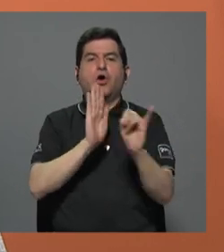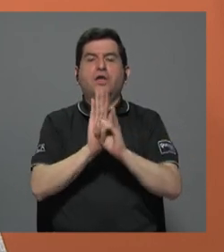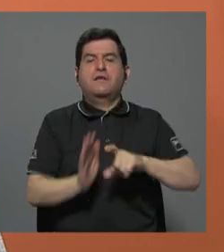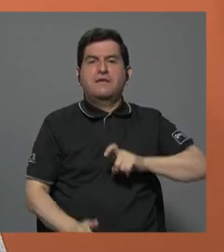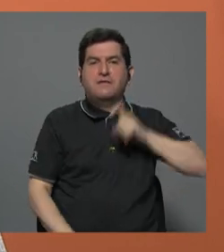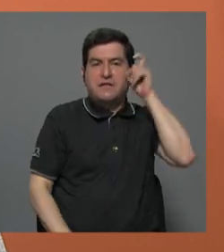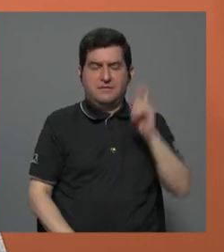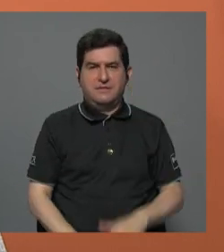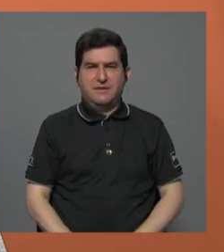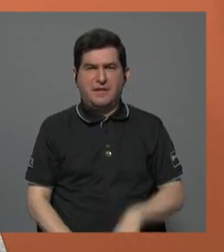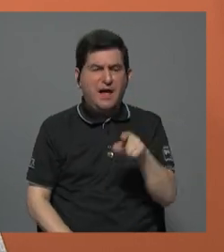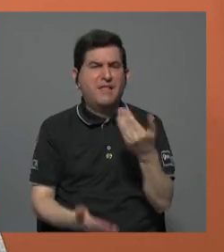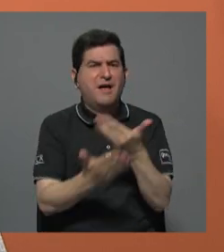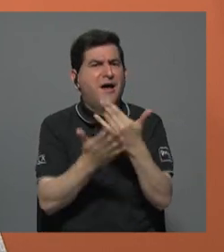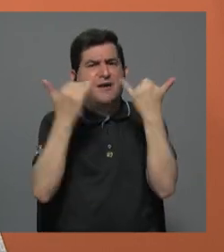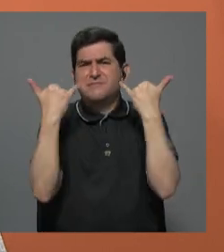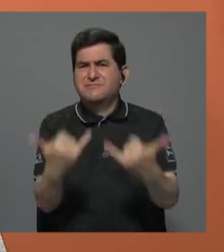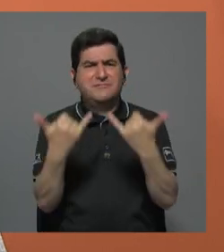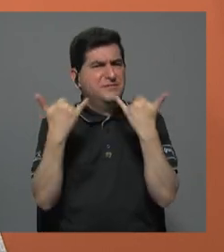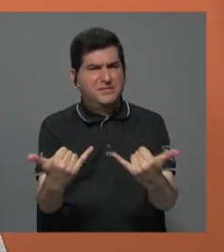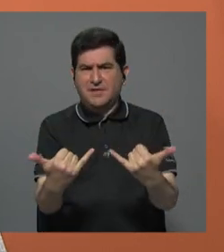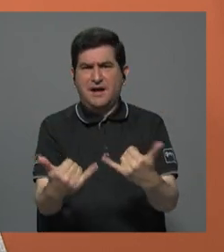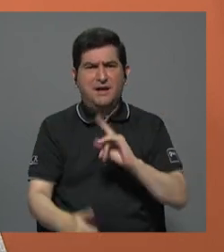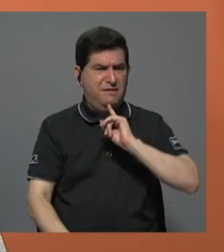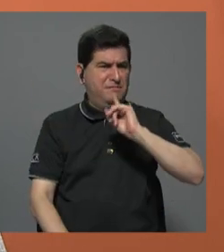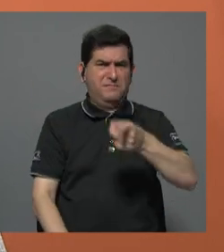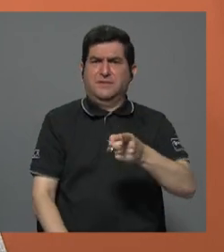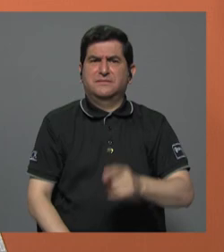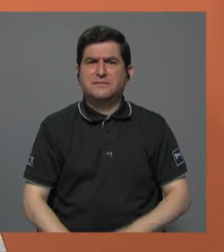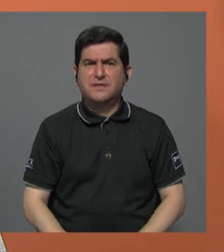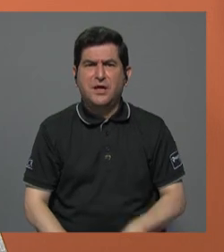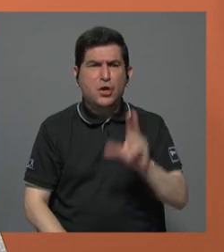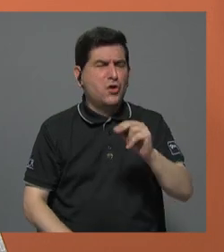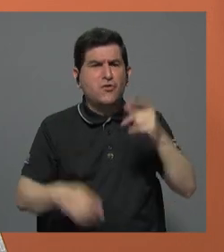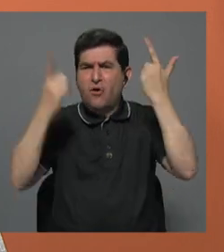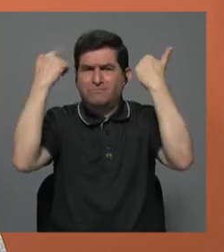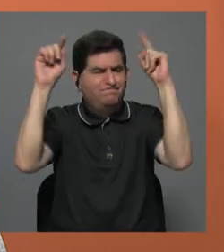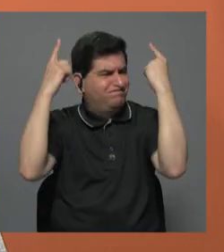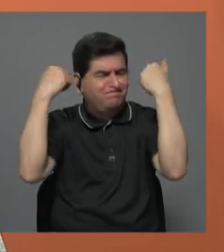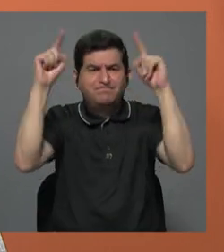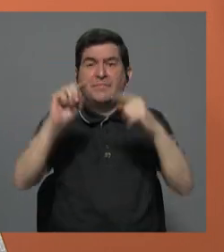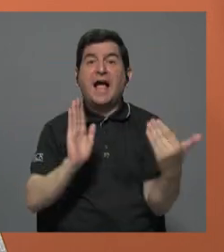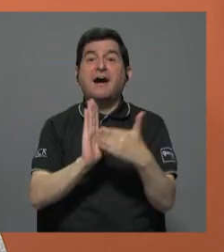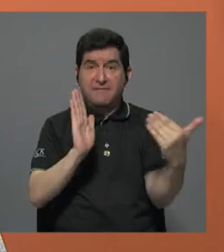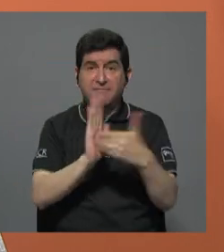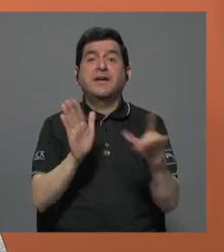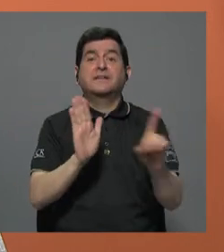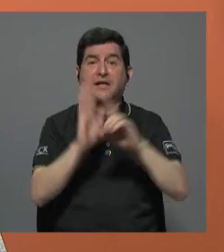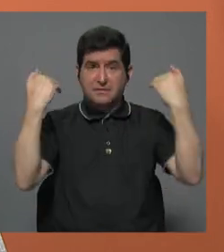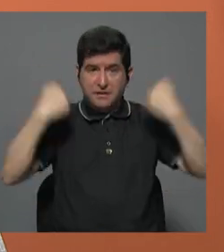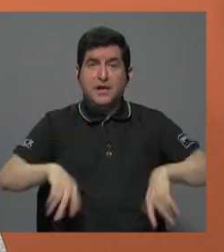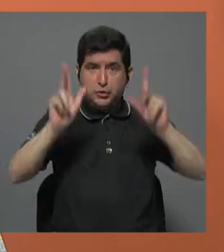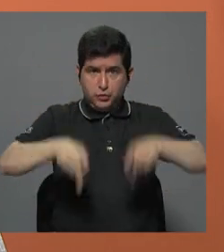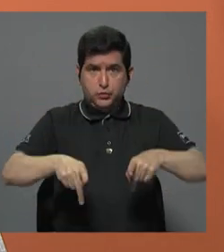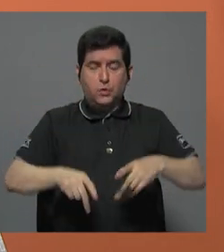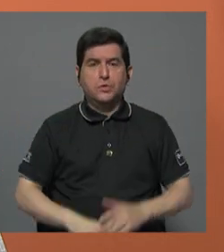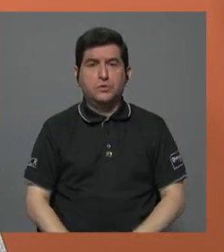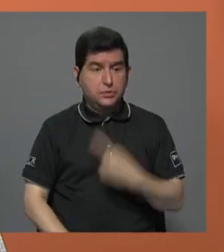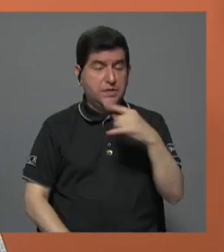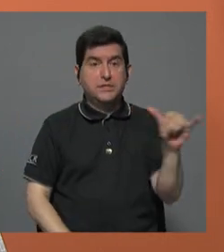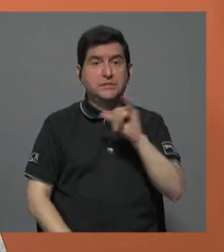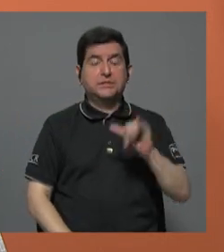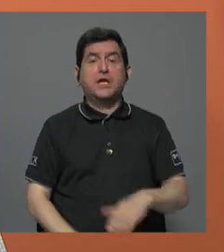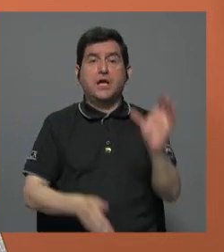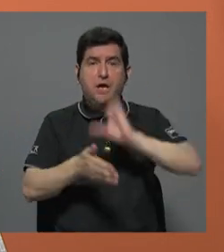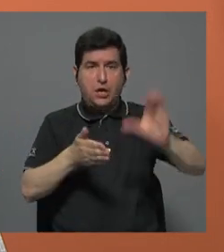entonces evidentemente se ha demostrado o se ha comprobado se ha dicho que que no son eficaces veras que más bien atentan contra los derechos humanos de las personas y eso lo ha dicho también